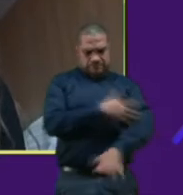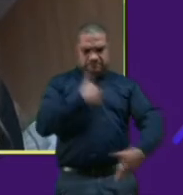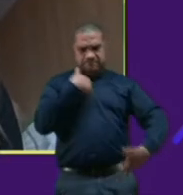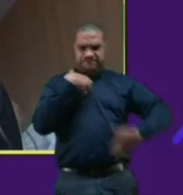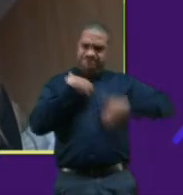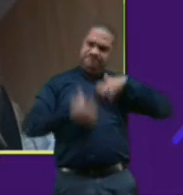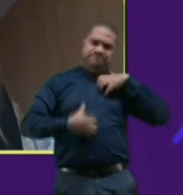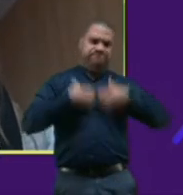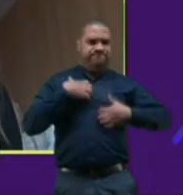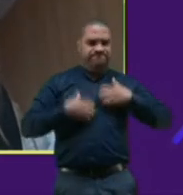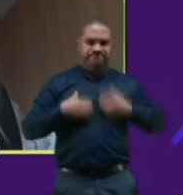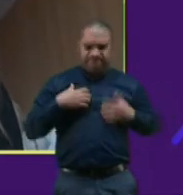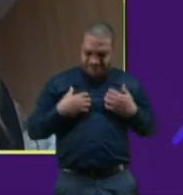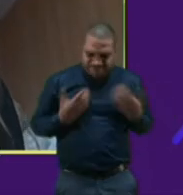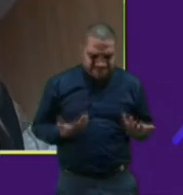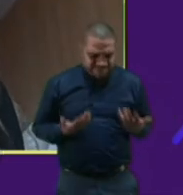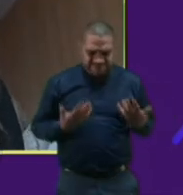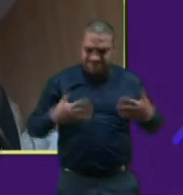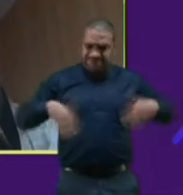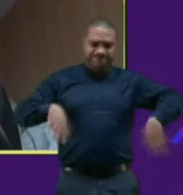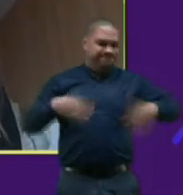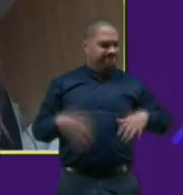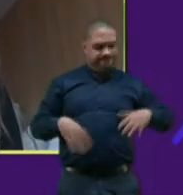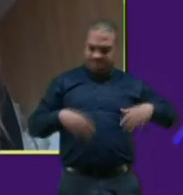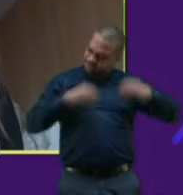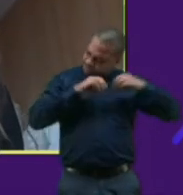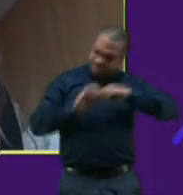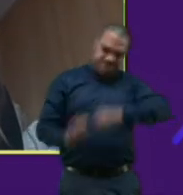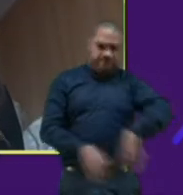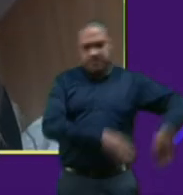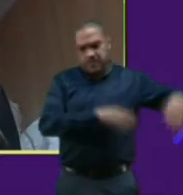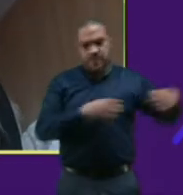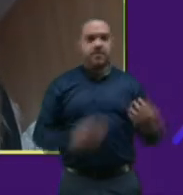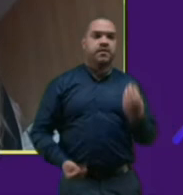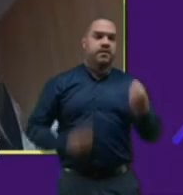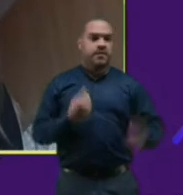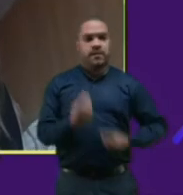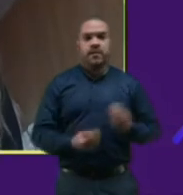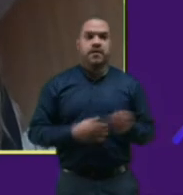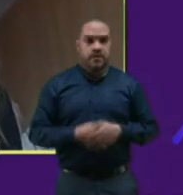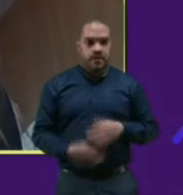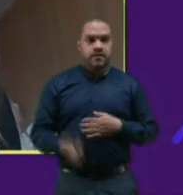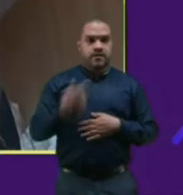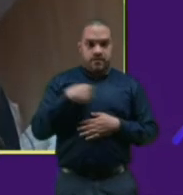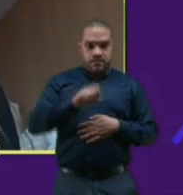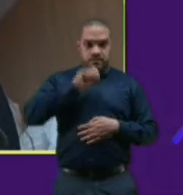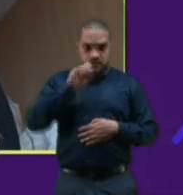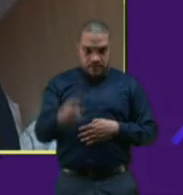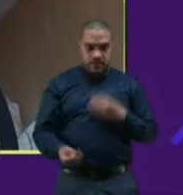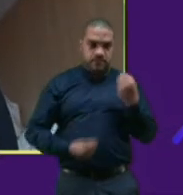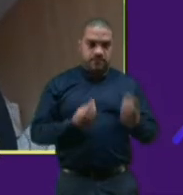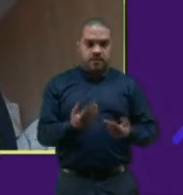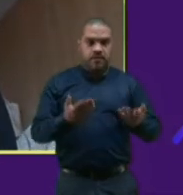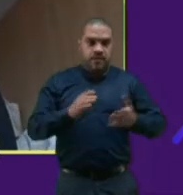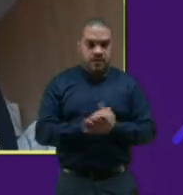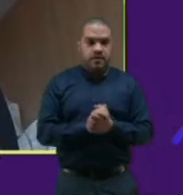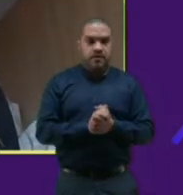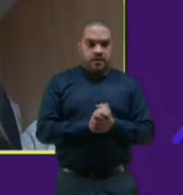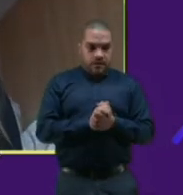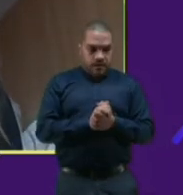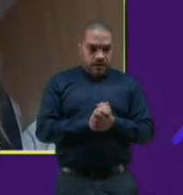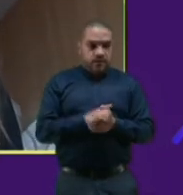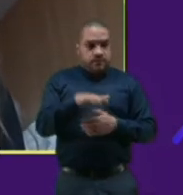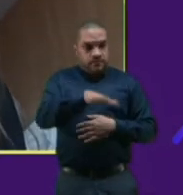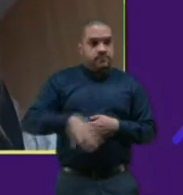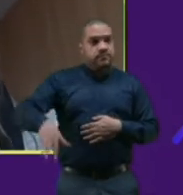encima y dije, bueno, puede ser un buen momento. ¿Qué hice? Le fui y le pregunté a amigos míos que trabajaban en Venture Capitals, como, bueno, ven,